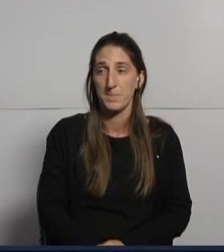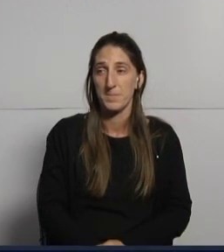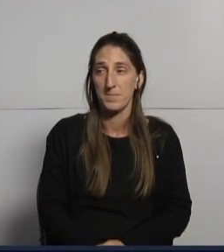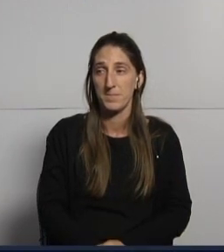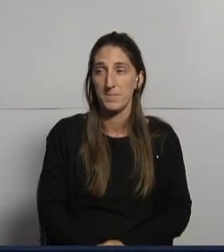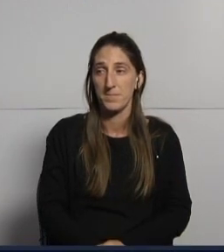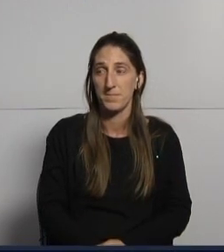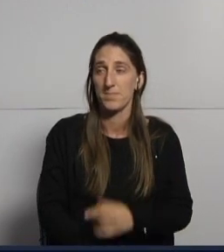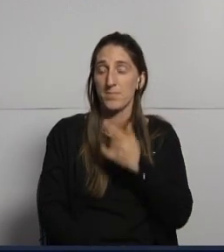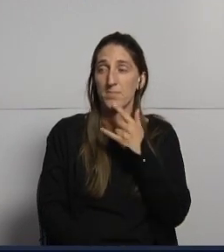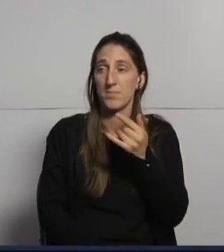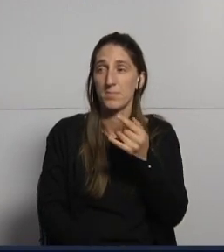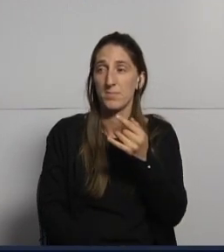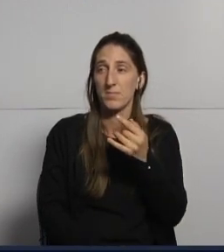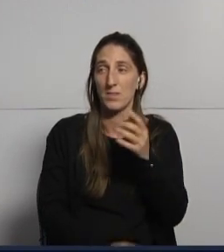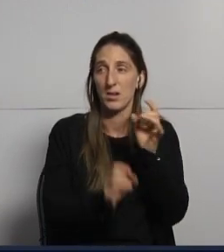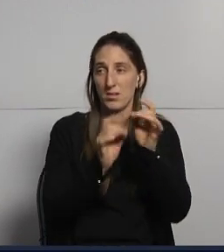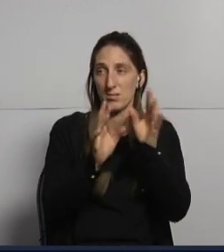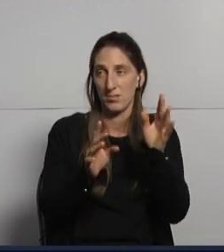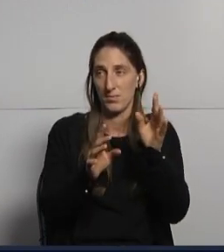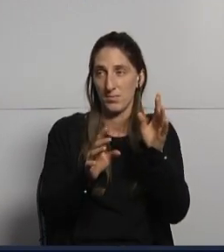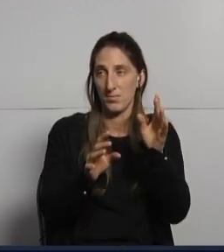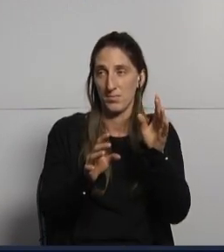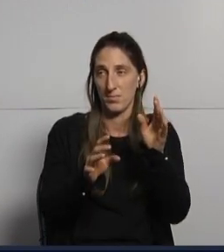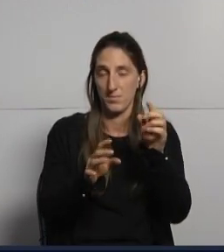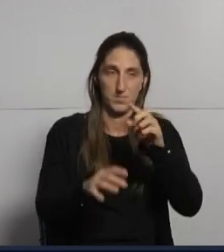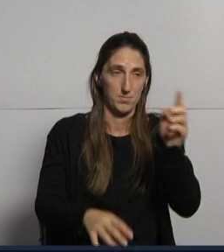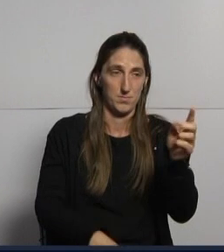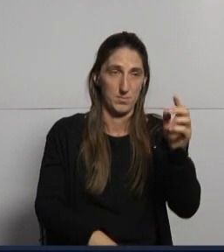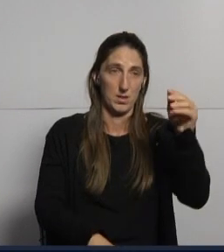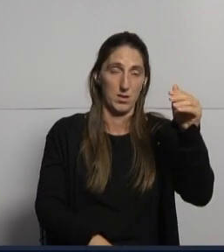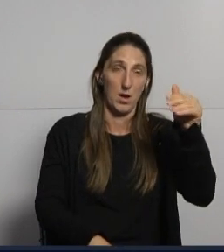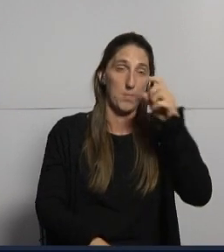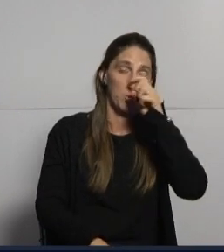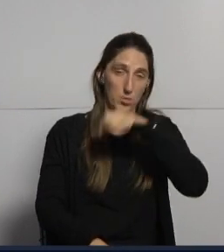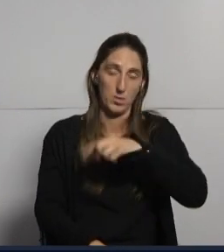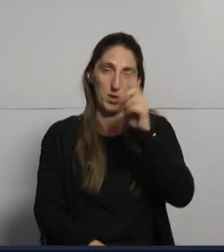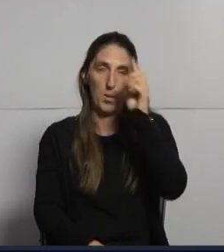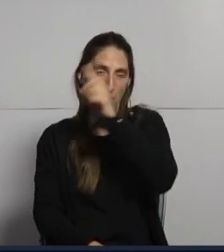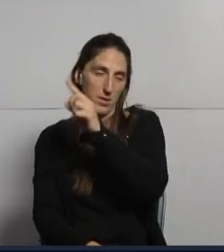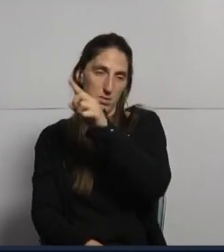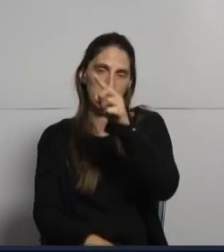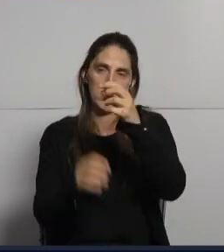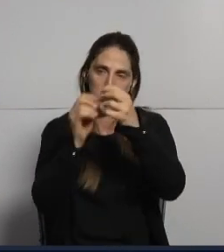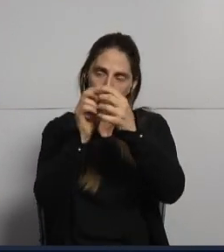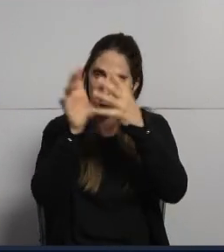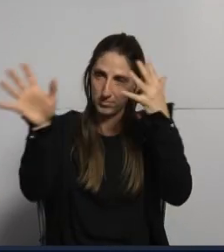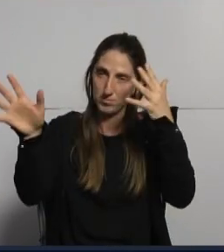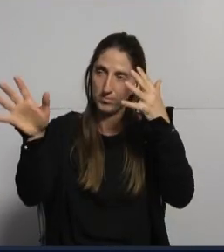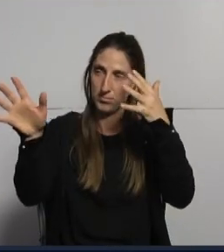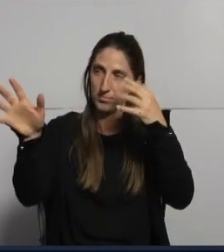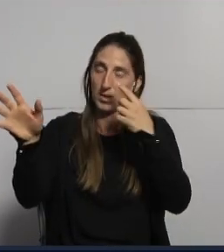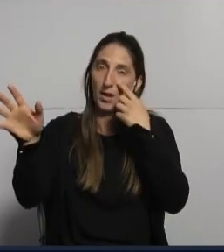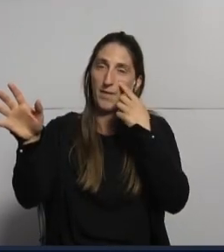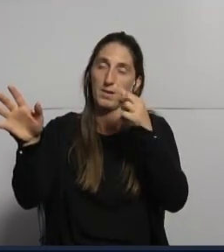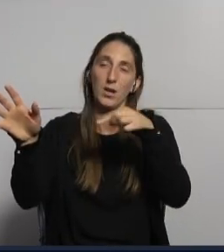Y, por ejemplo, claramente une las ciudades de Madrid con Montevideo, y puedo expandir Madrid, por ejemplo, para